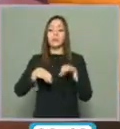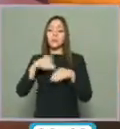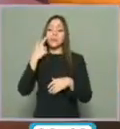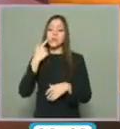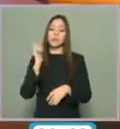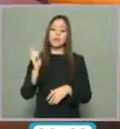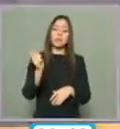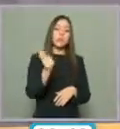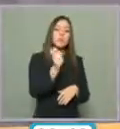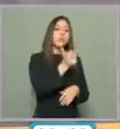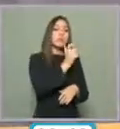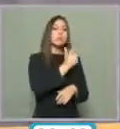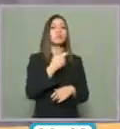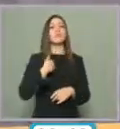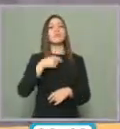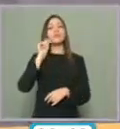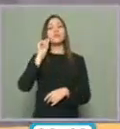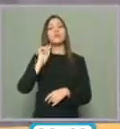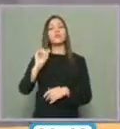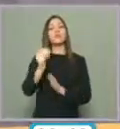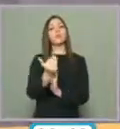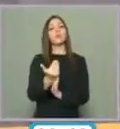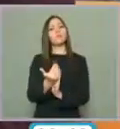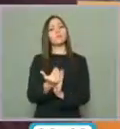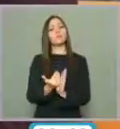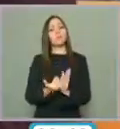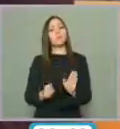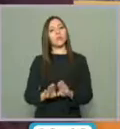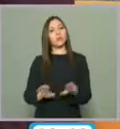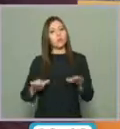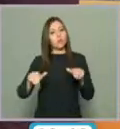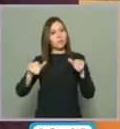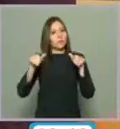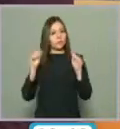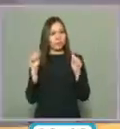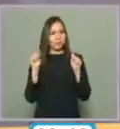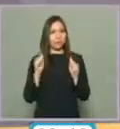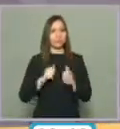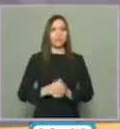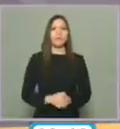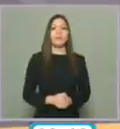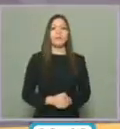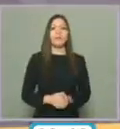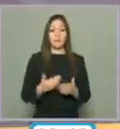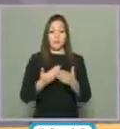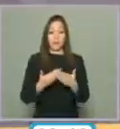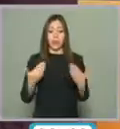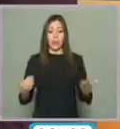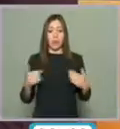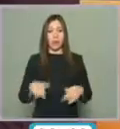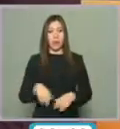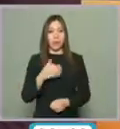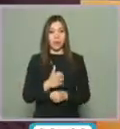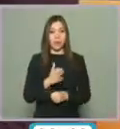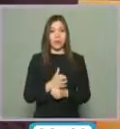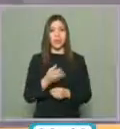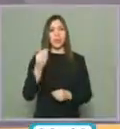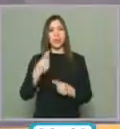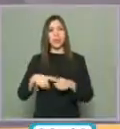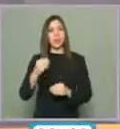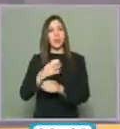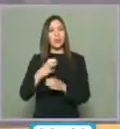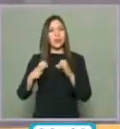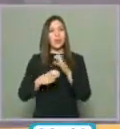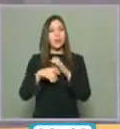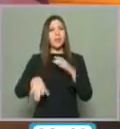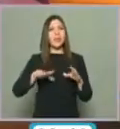y tristemente debo decirles que hoy día mucho de lo que vemos, catástrofes, calentamiento